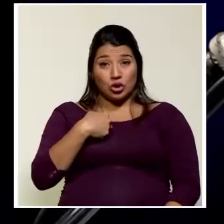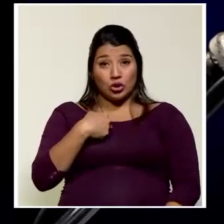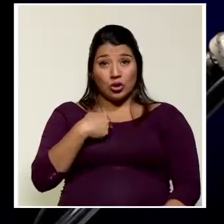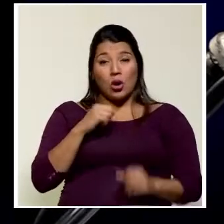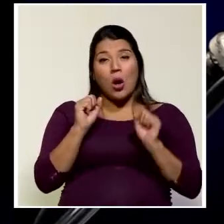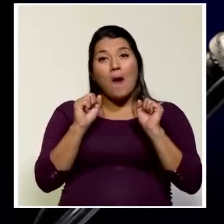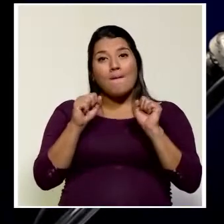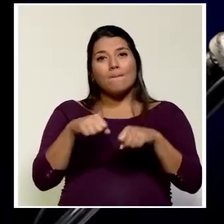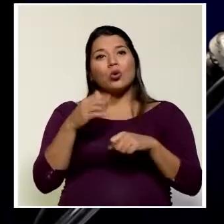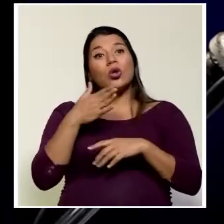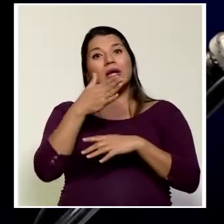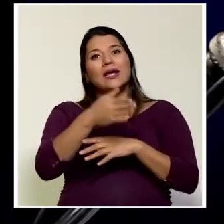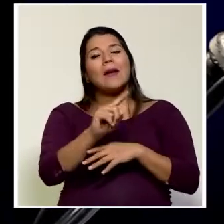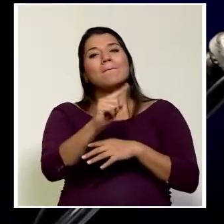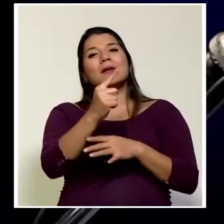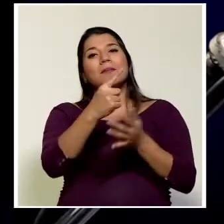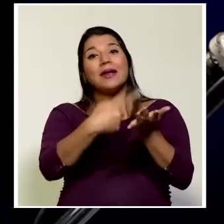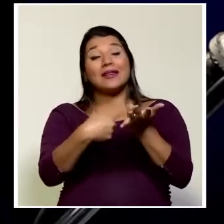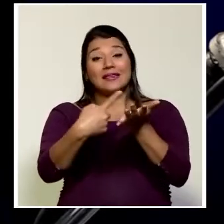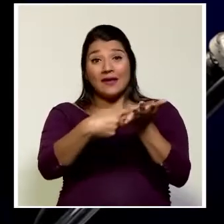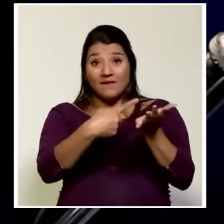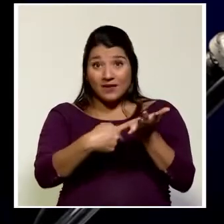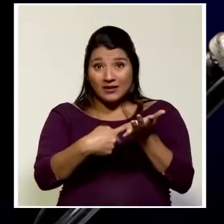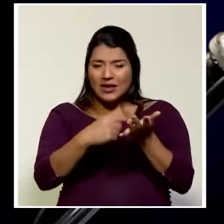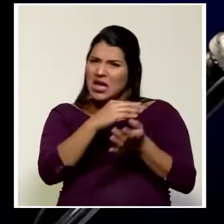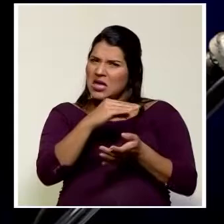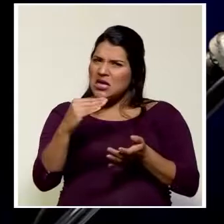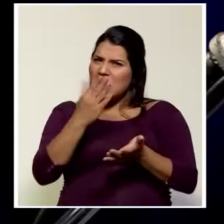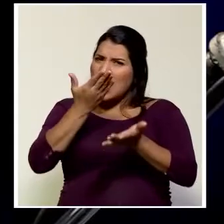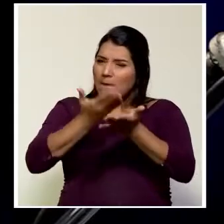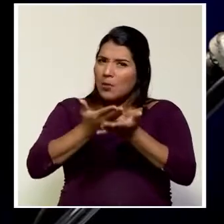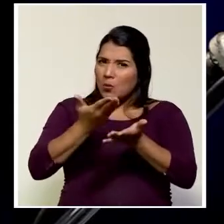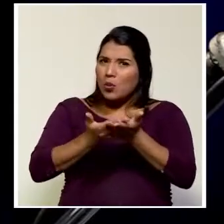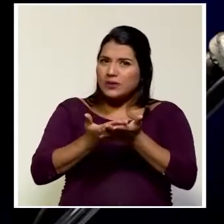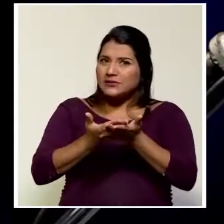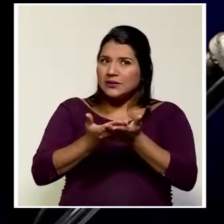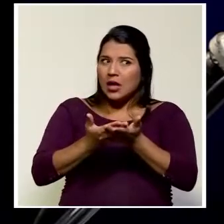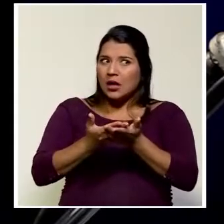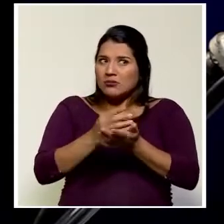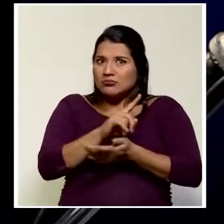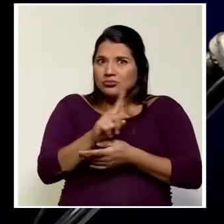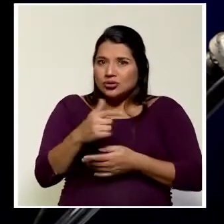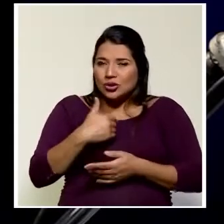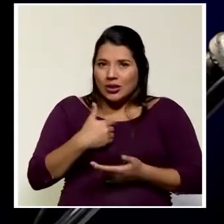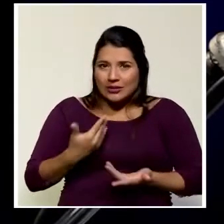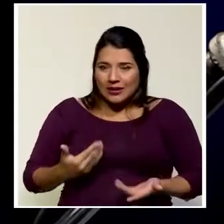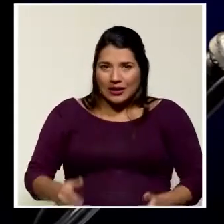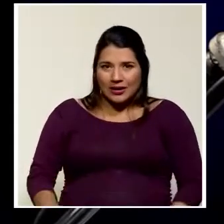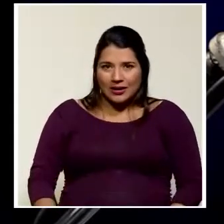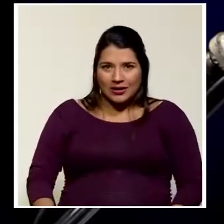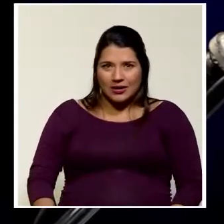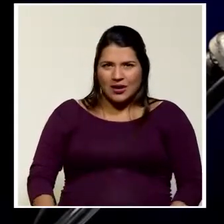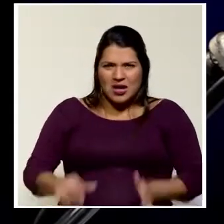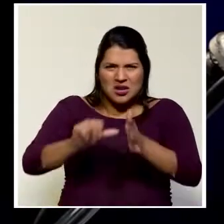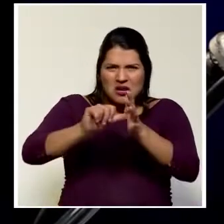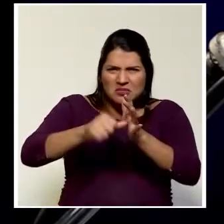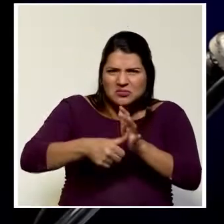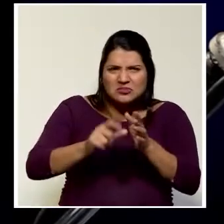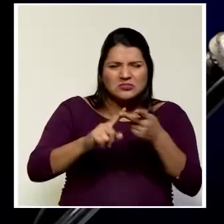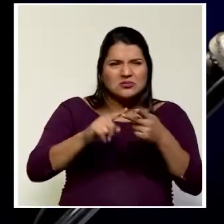pude asistir al primero y las propuestas no estaban. Es decir, los señalamientos,